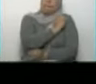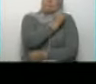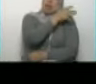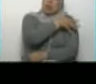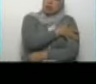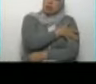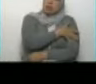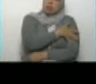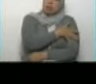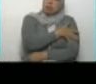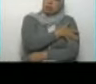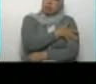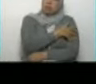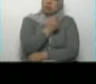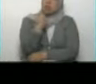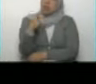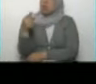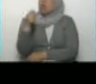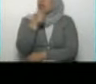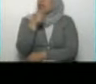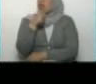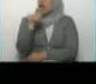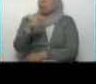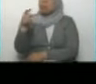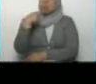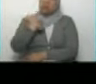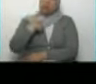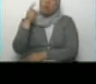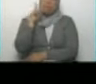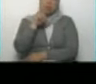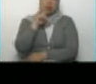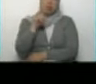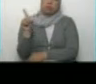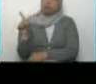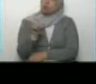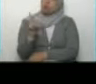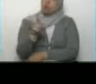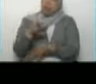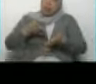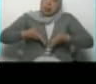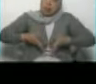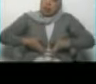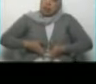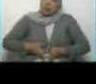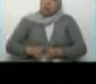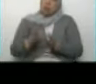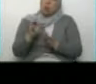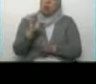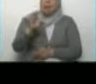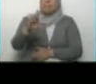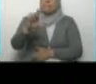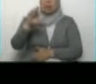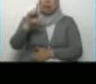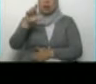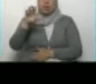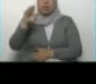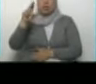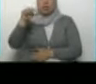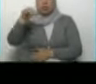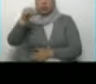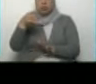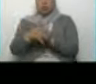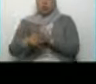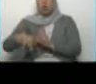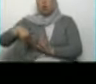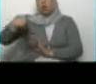y nadie me ha podido desmentir, porque el niño Jesús nació en la ciudad de Belén, en un pesebre, y